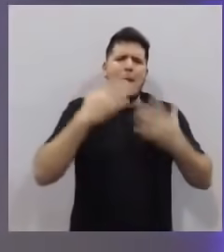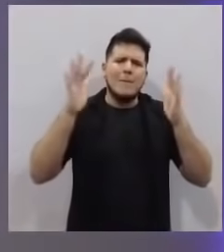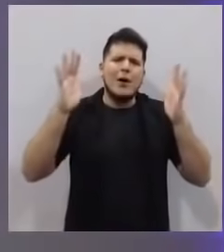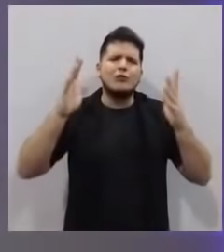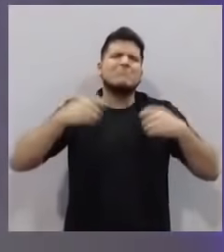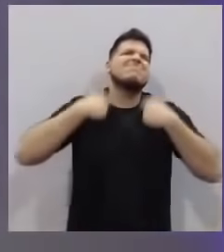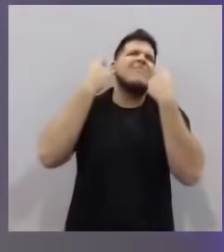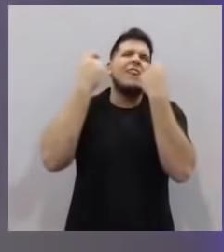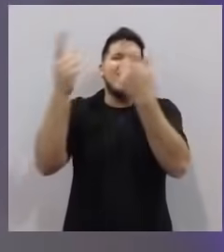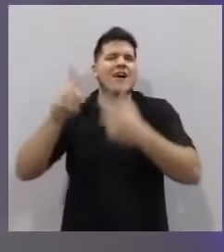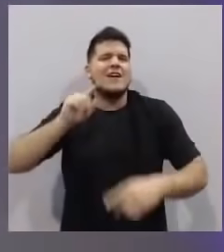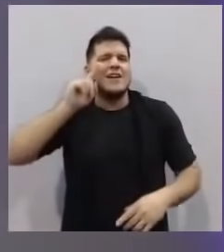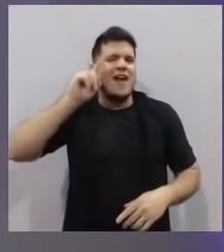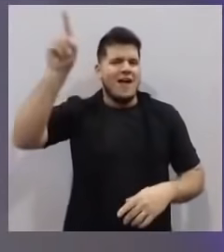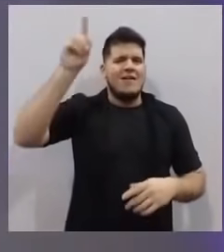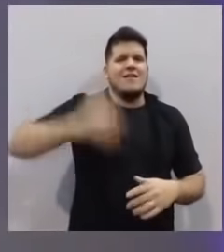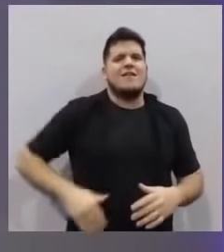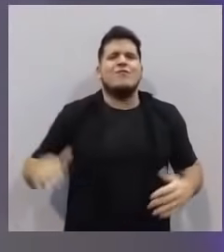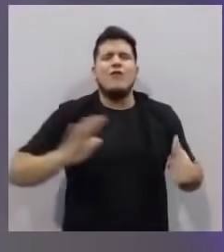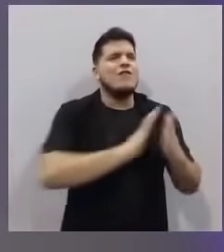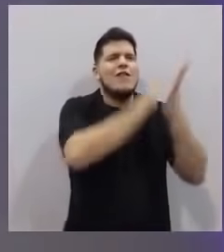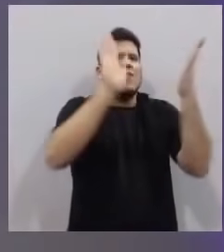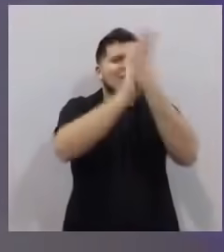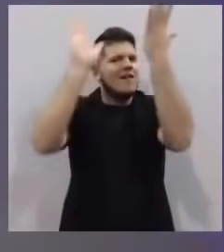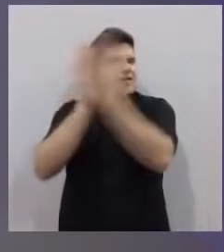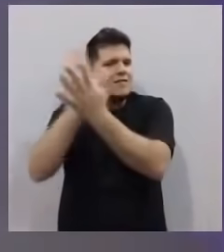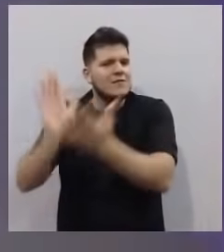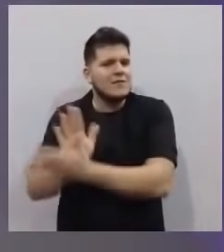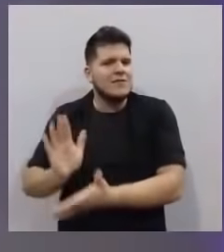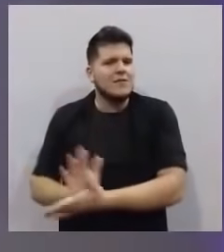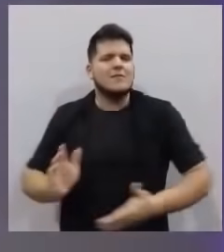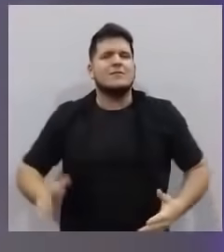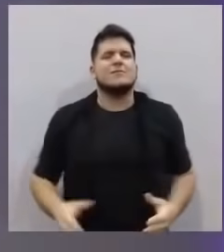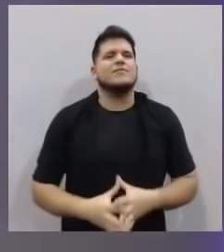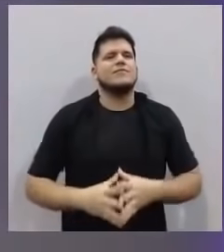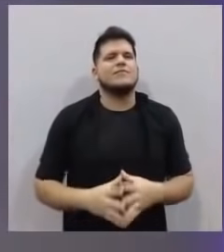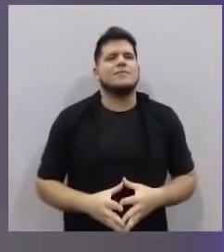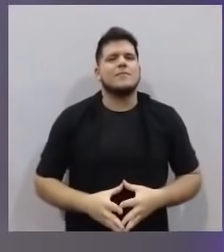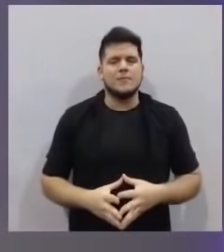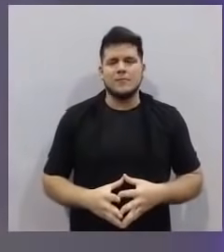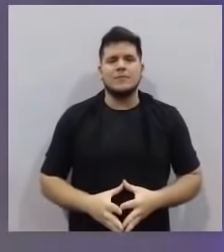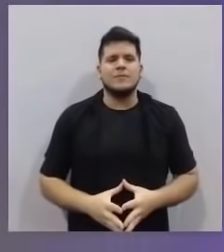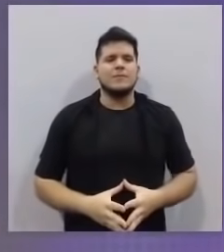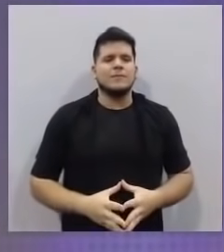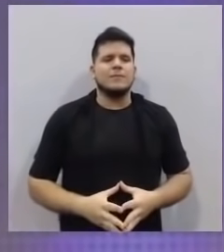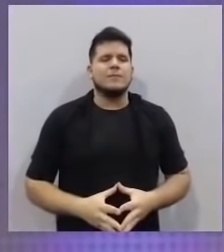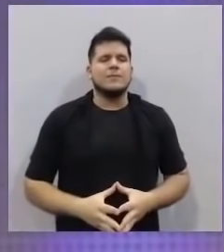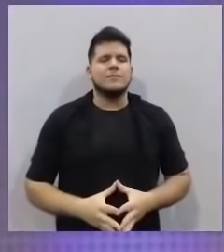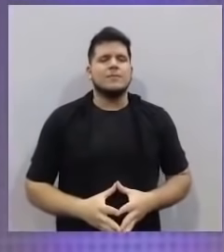aleluya sus promesas son fieles y ustedes y yo debemos estar tomados de las promesas de dios